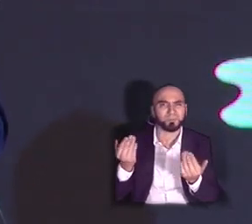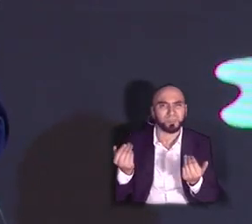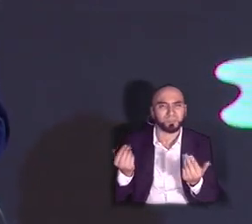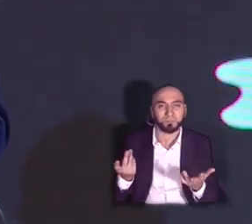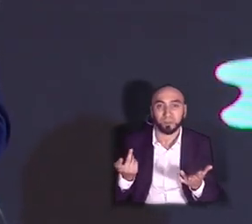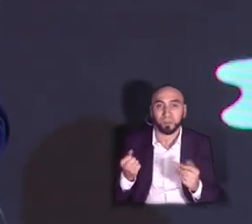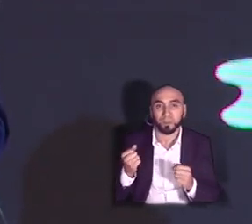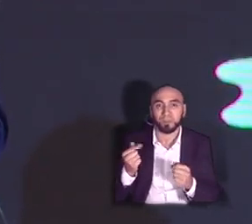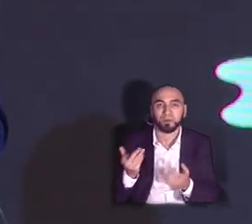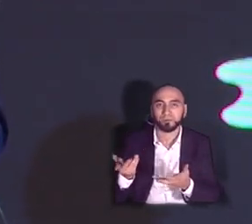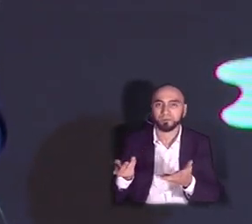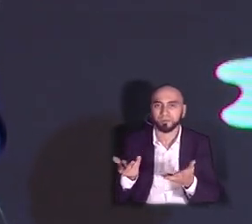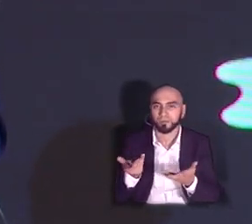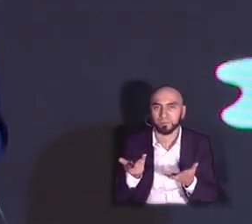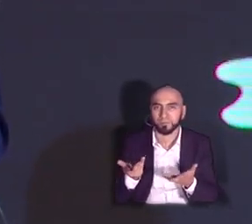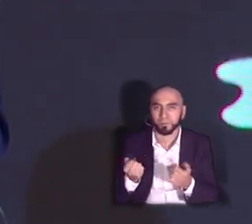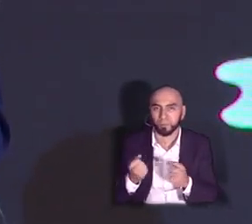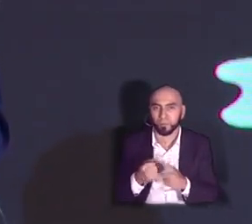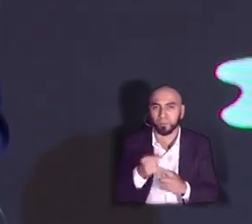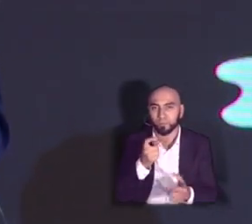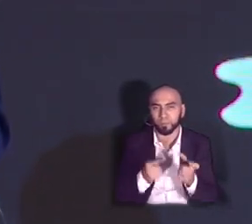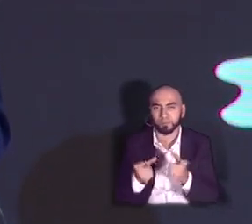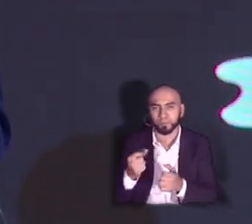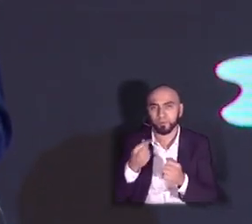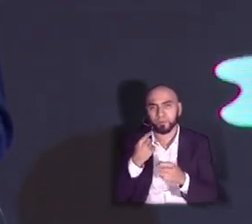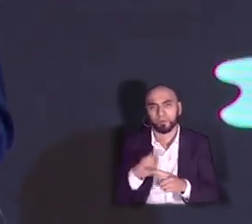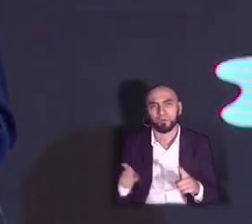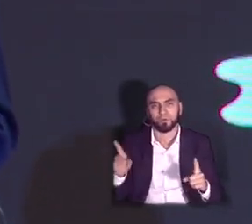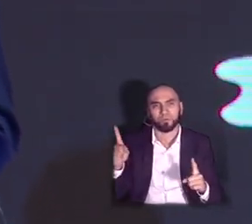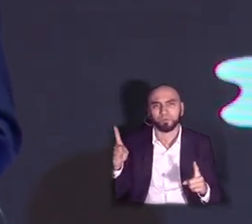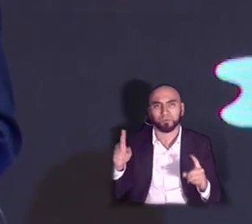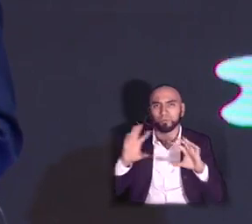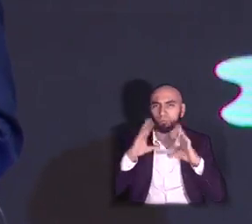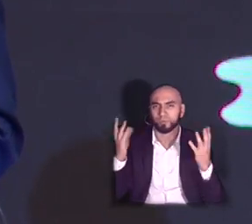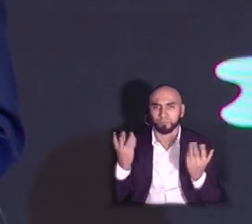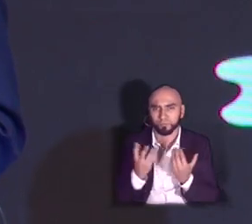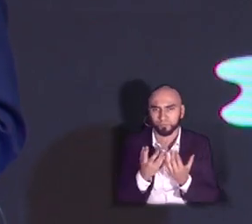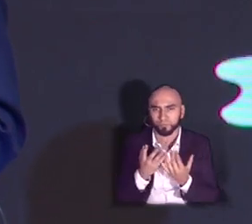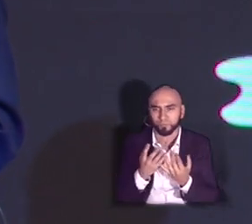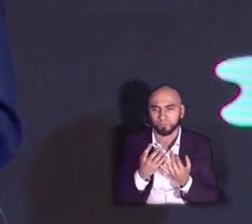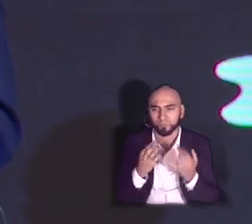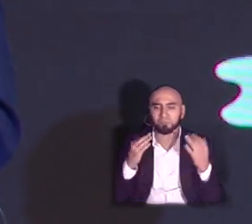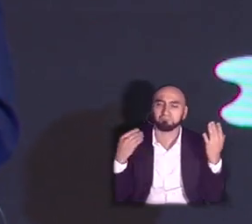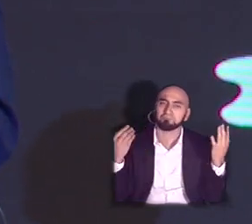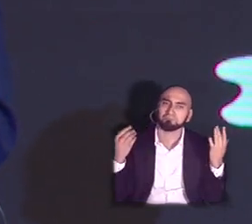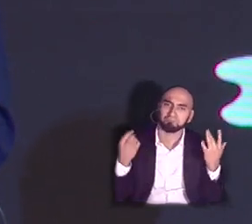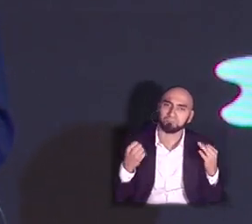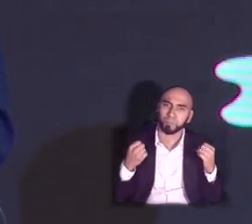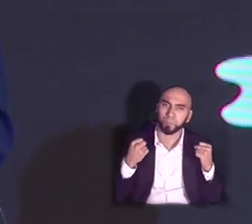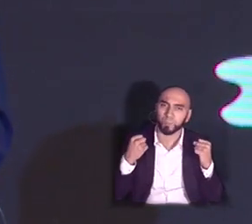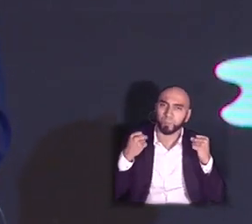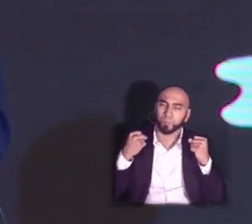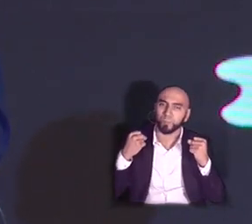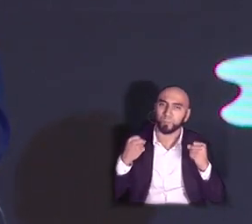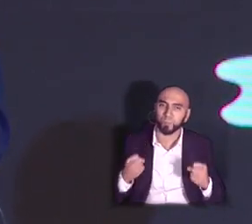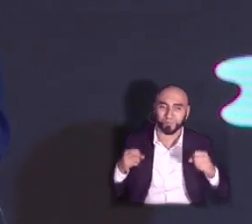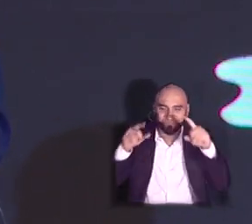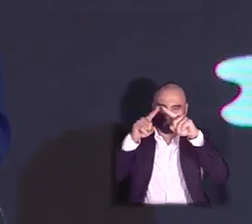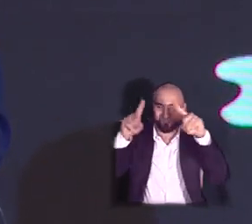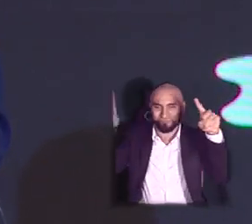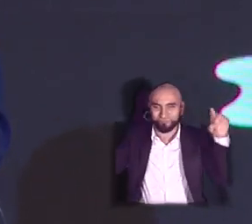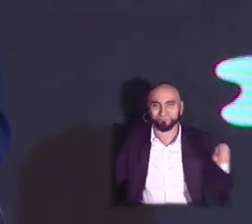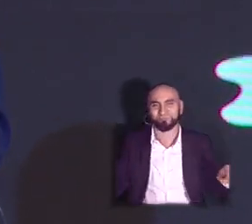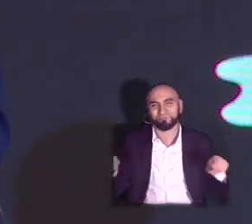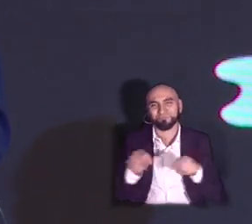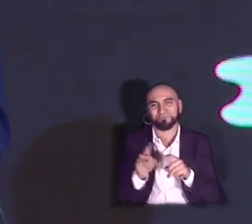por alienígenas que son capaces de descifrarlo. Eso es una esperanza. Pero otra posibilidad es que más allá